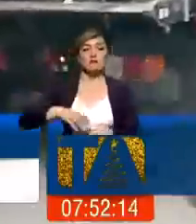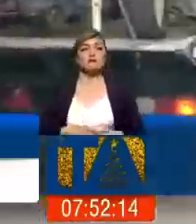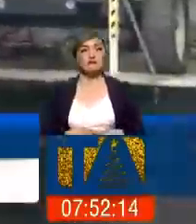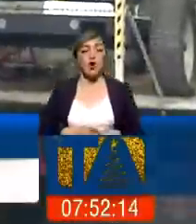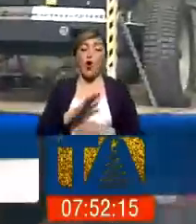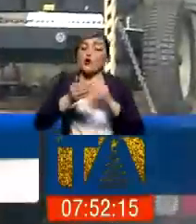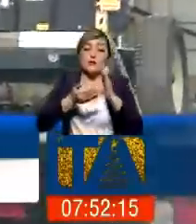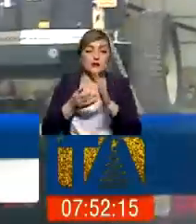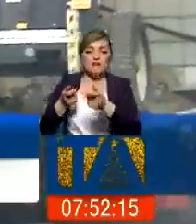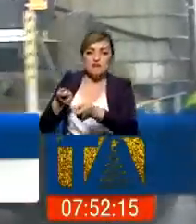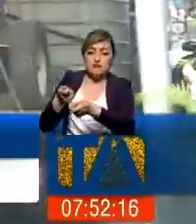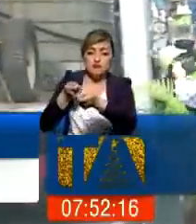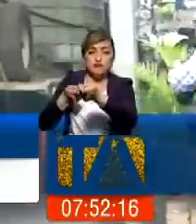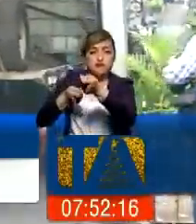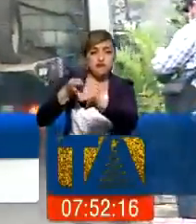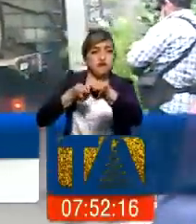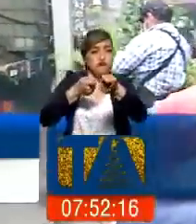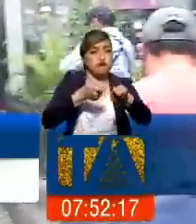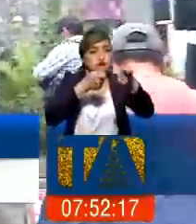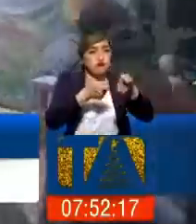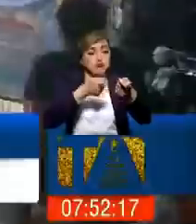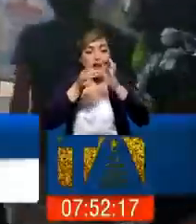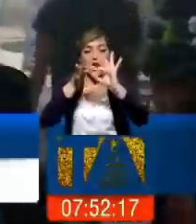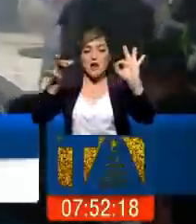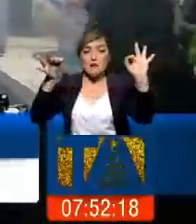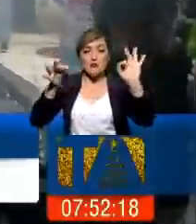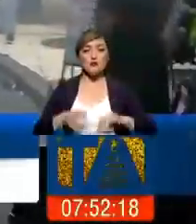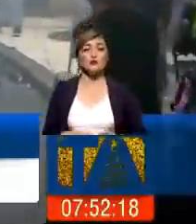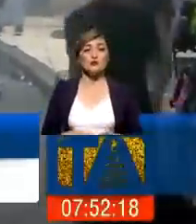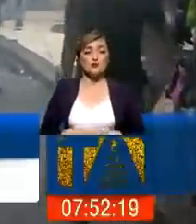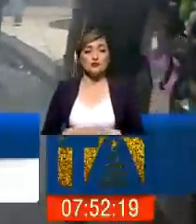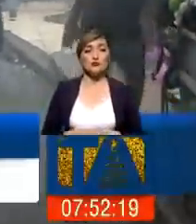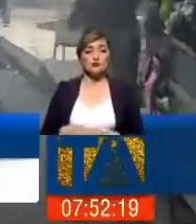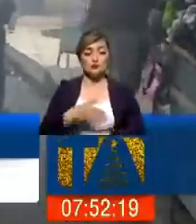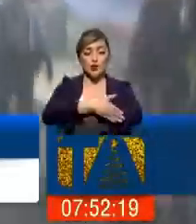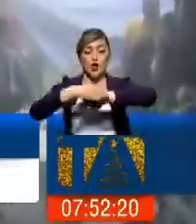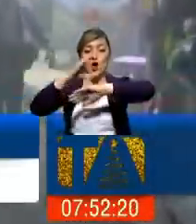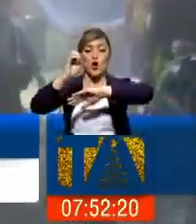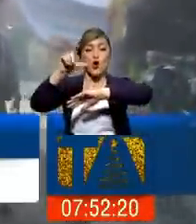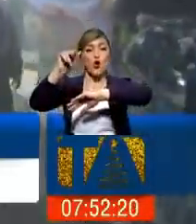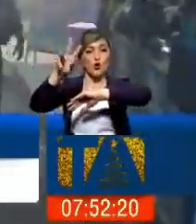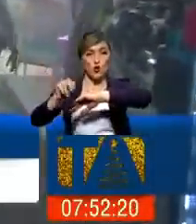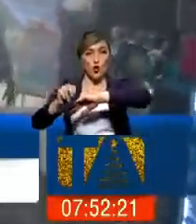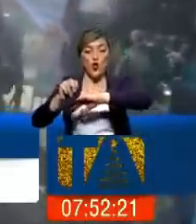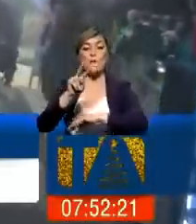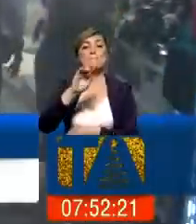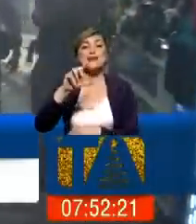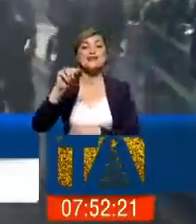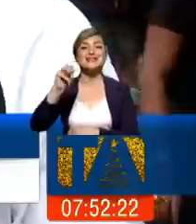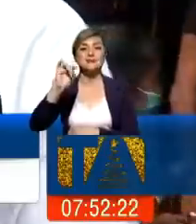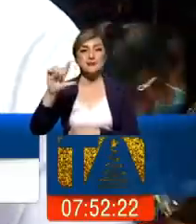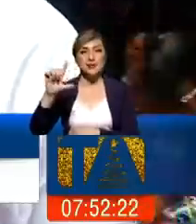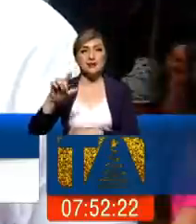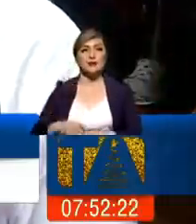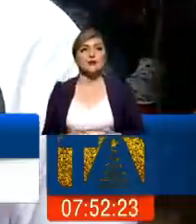nueva intervención de la autoridad. Ahora para desinfectar. Los equipos ingresaron por las calles Colón y Villamil, parte conocida como la